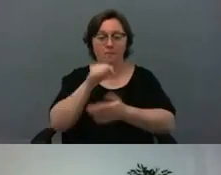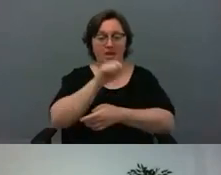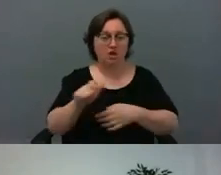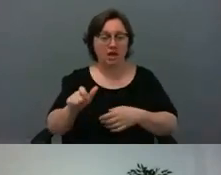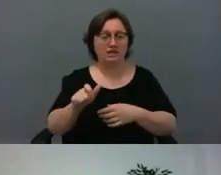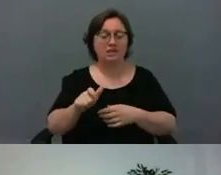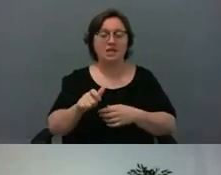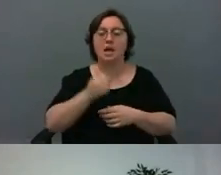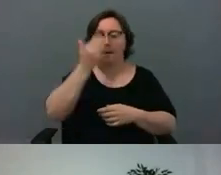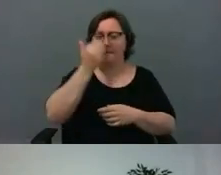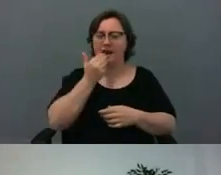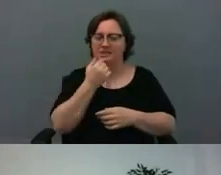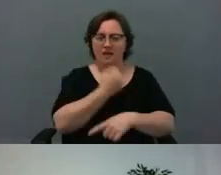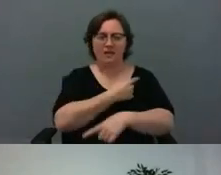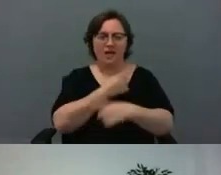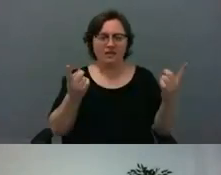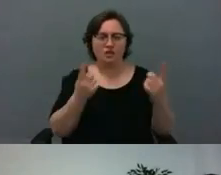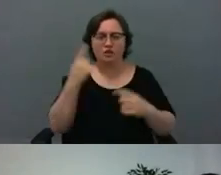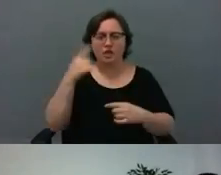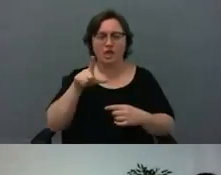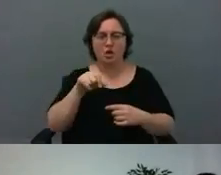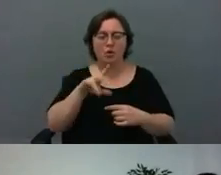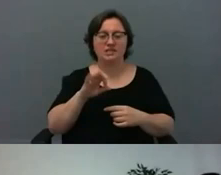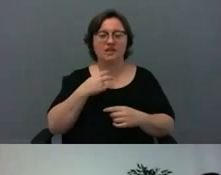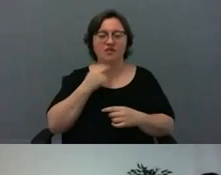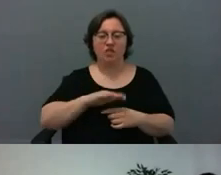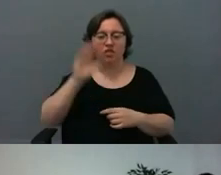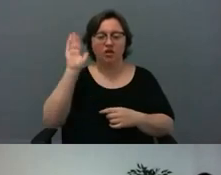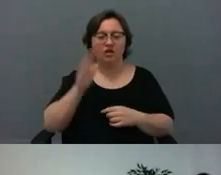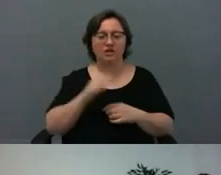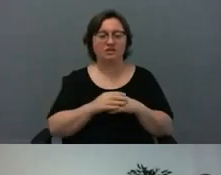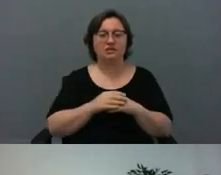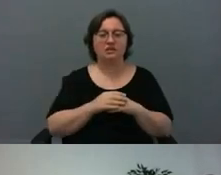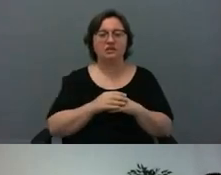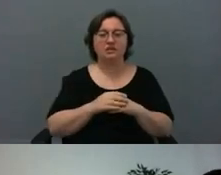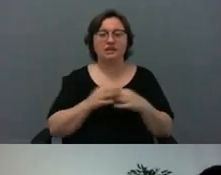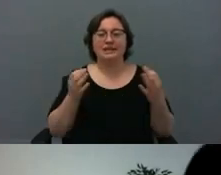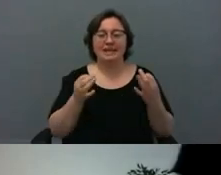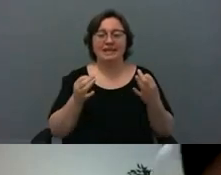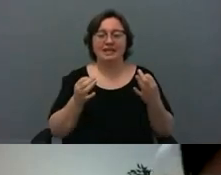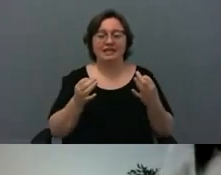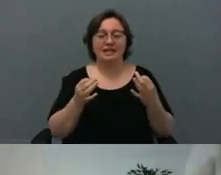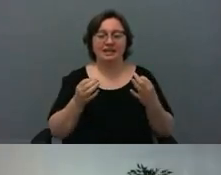con parálisis cerebral, y sé que Luis está pidiendo la palabra, te he visto, que es que